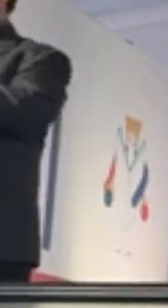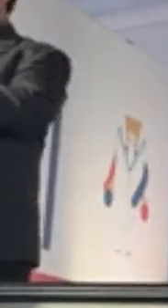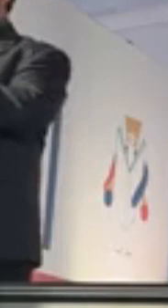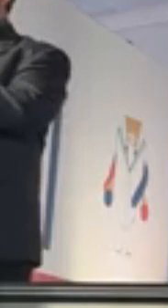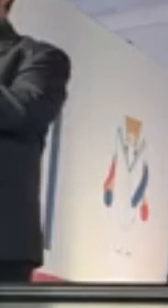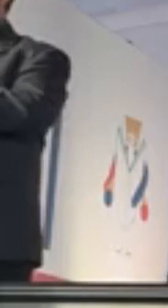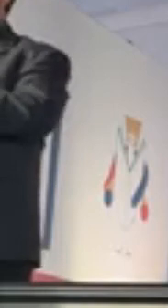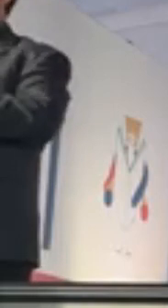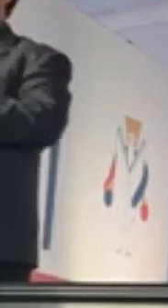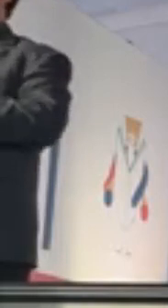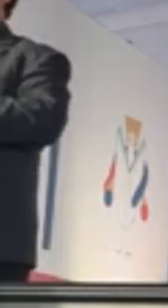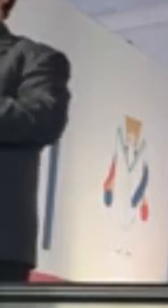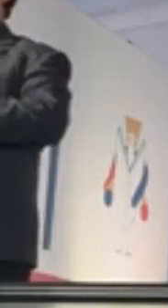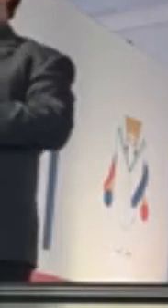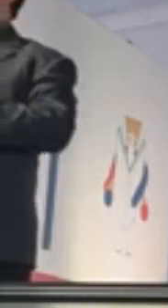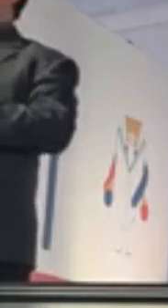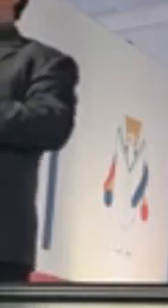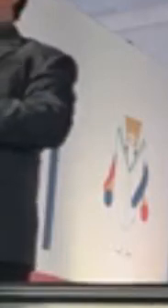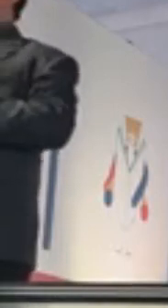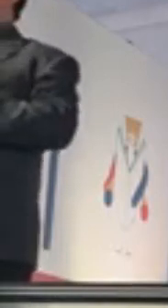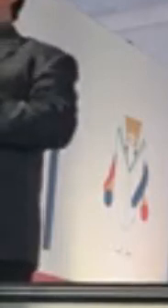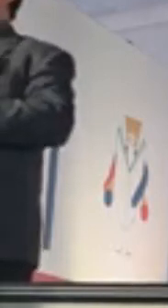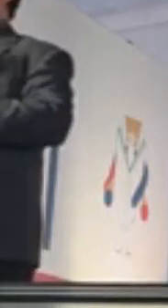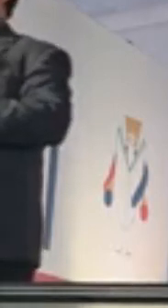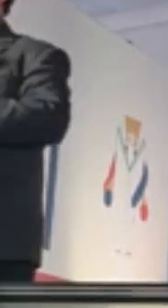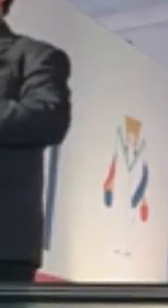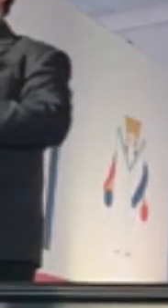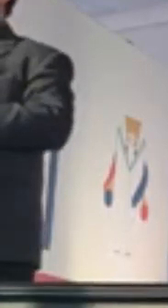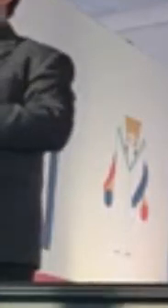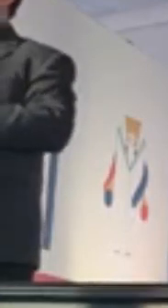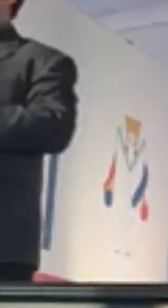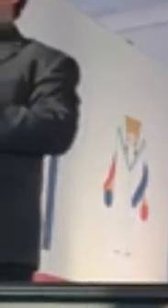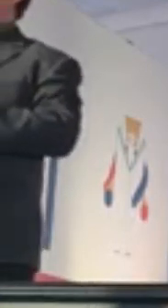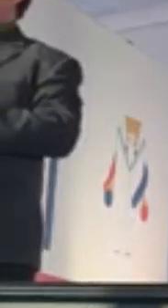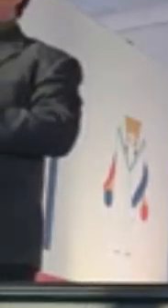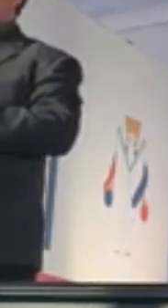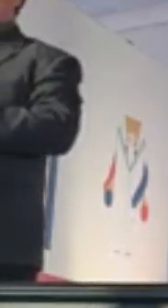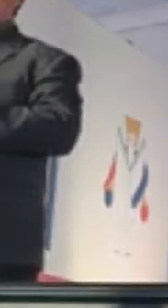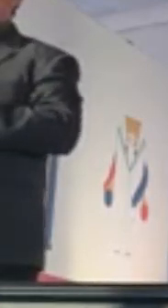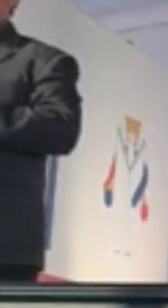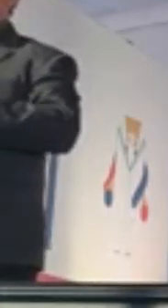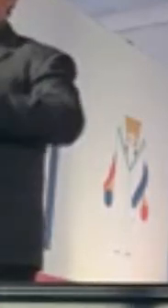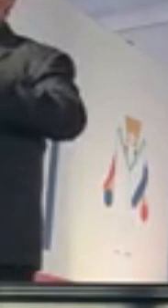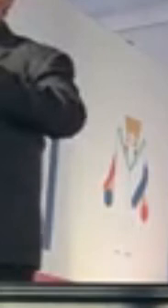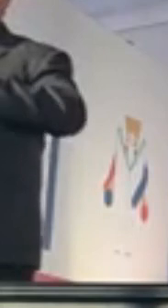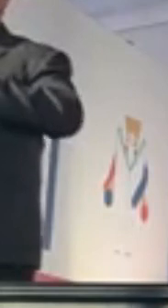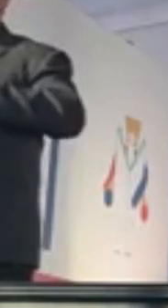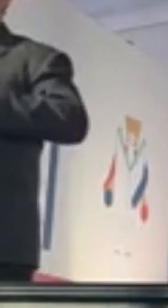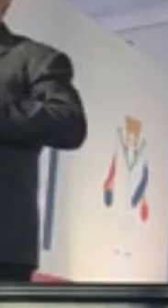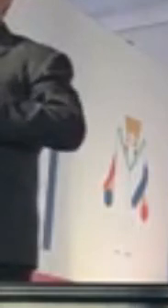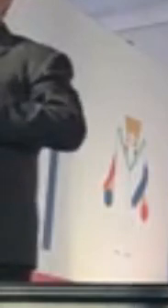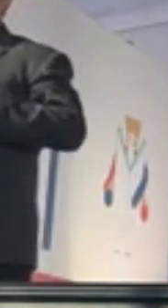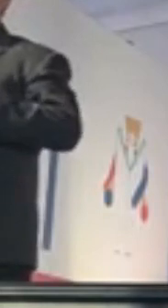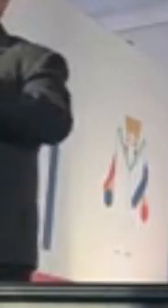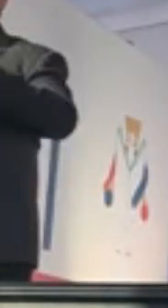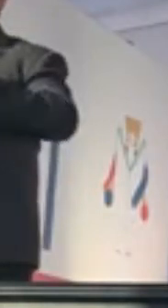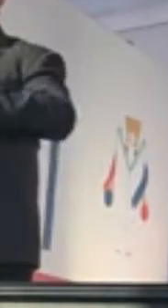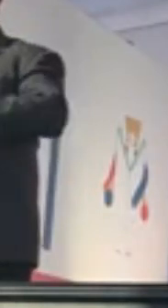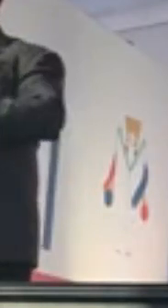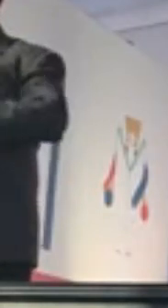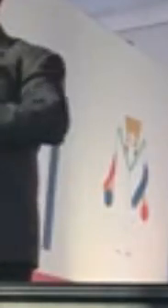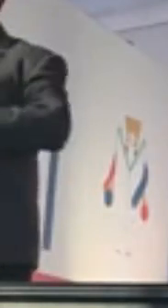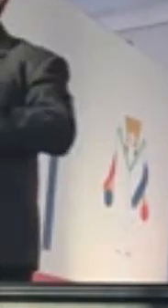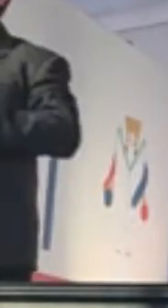los intereses de España ni de los españoles, estamos hablando de los intereses de una oligarquía o de una clase dominante española. Por tanto,